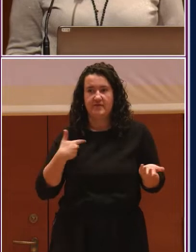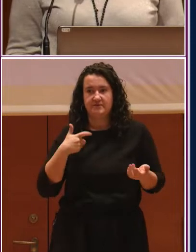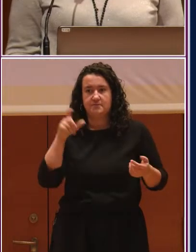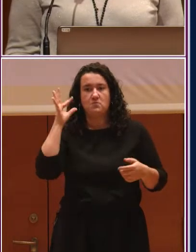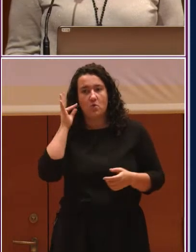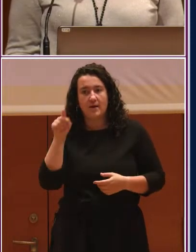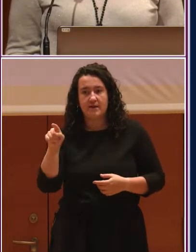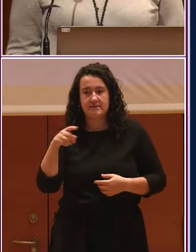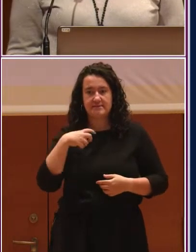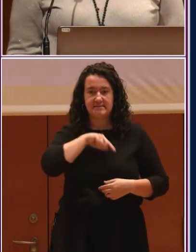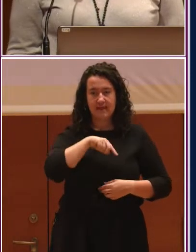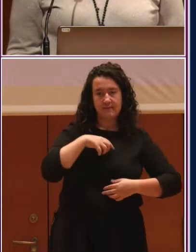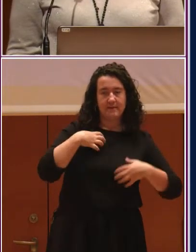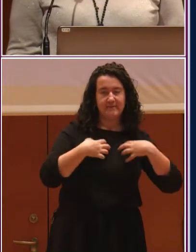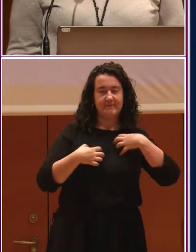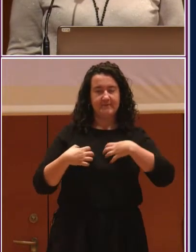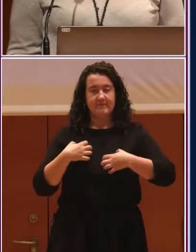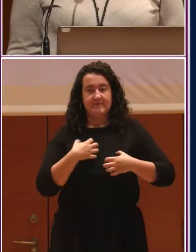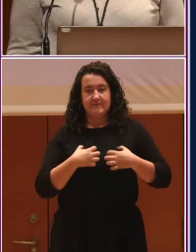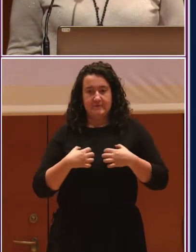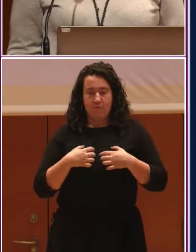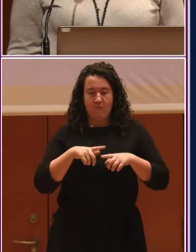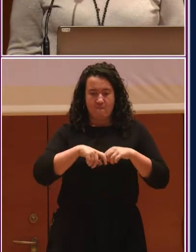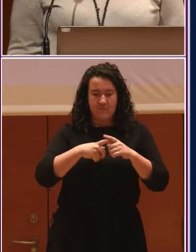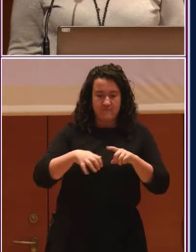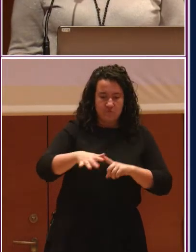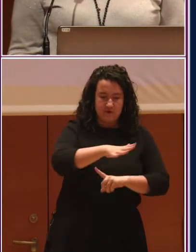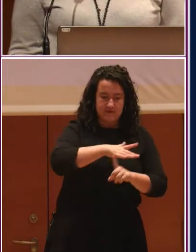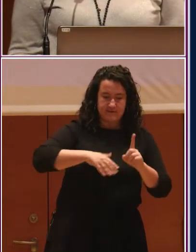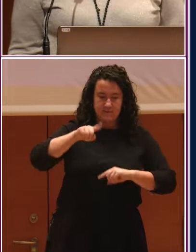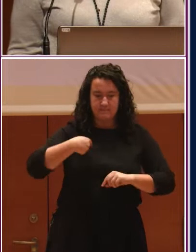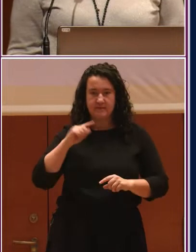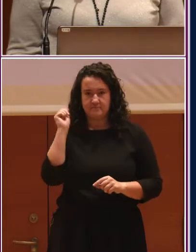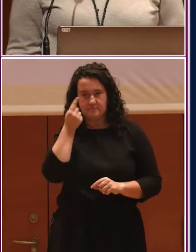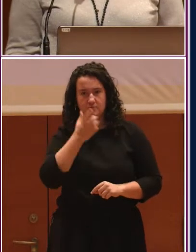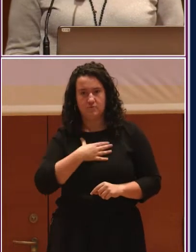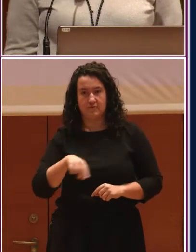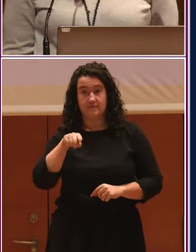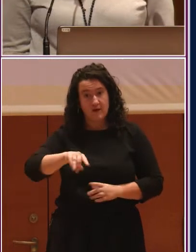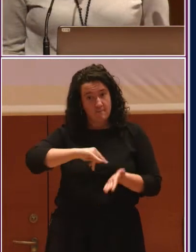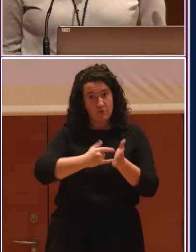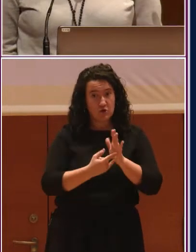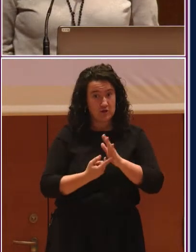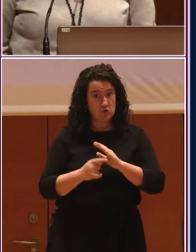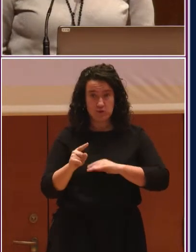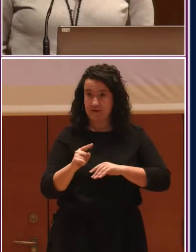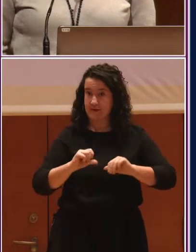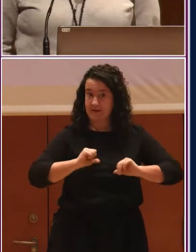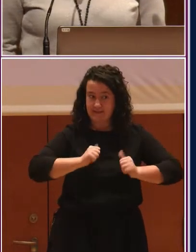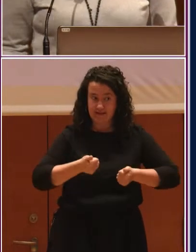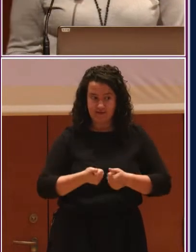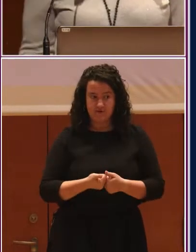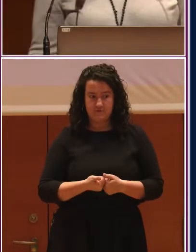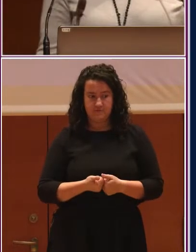son conscientes se dice una y otra vez que la violencia machista es invisible a partir de los 65 años y